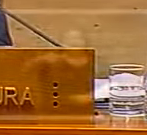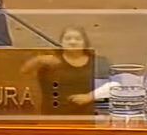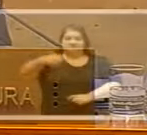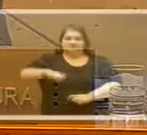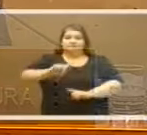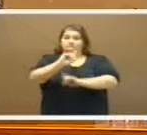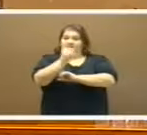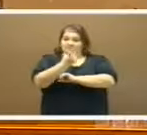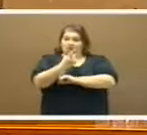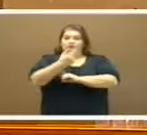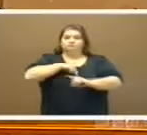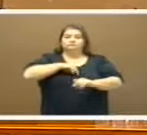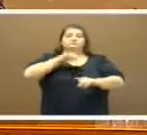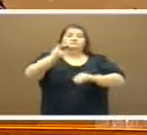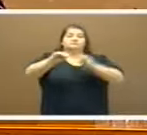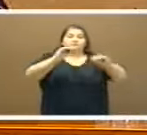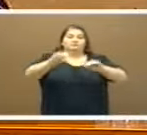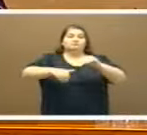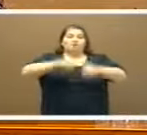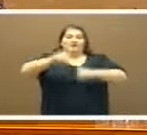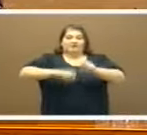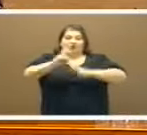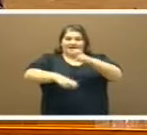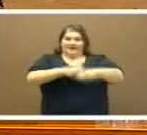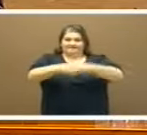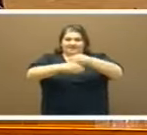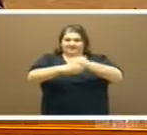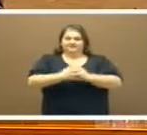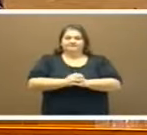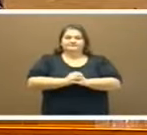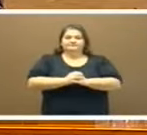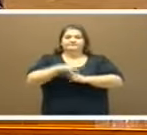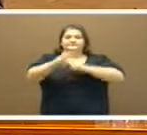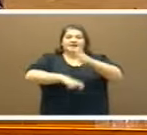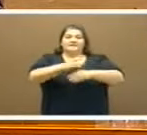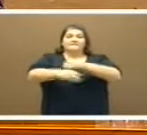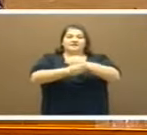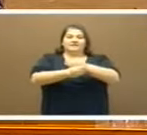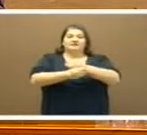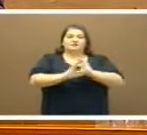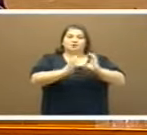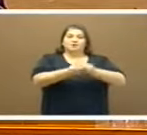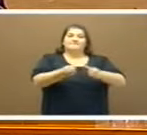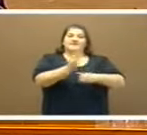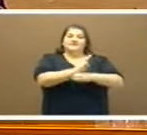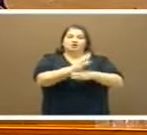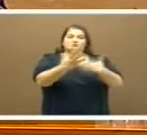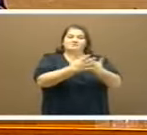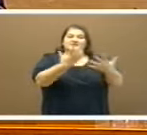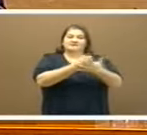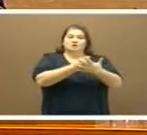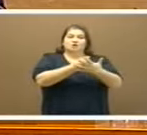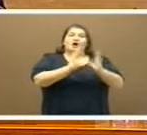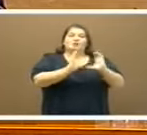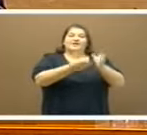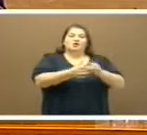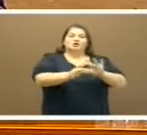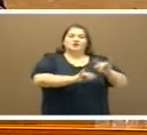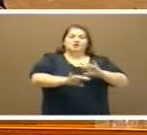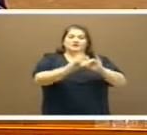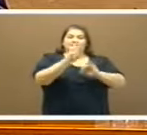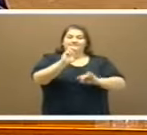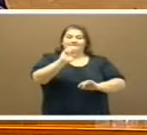En primer lugar, someteré a votación las enmiendas. Las enmiendas reservadas del Grupo Parlamentario Mixto, la Agrupación de Diputados